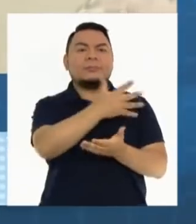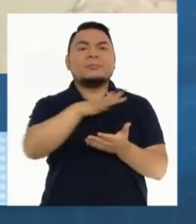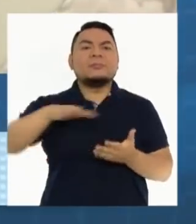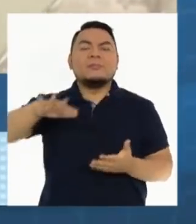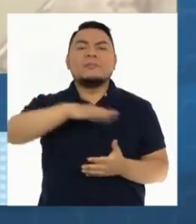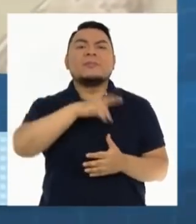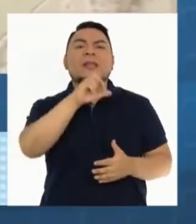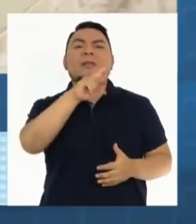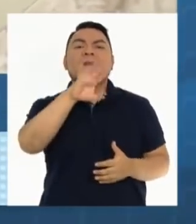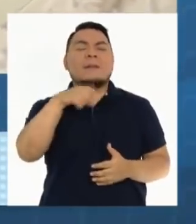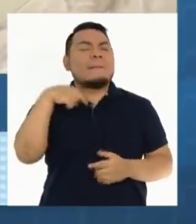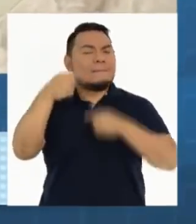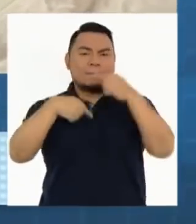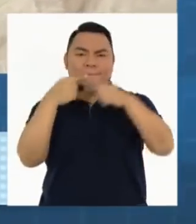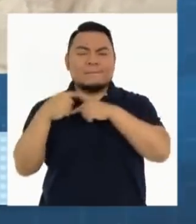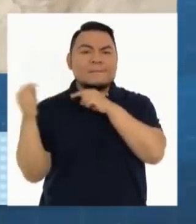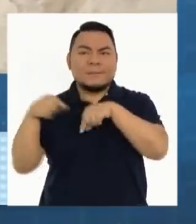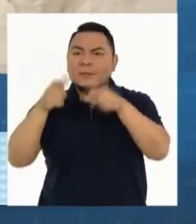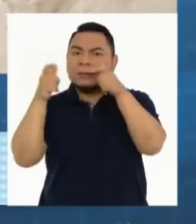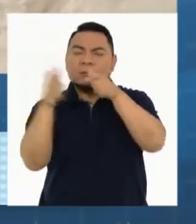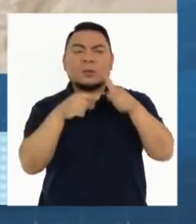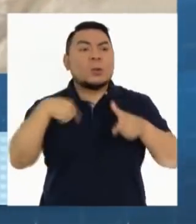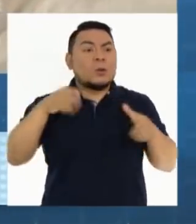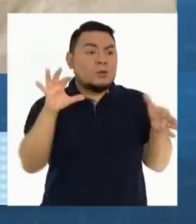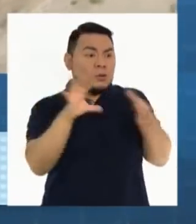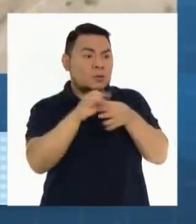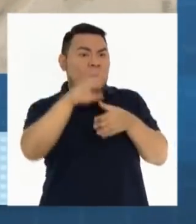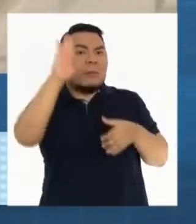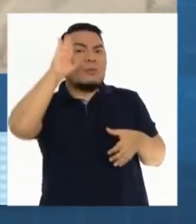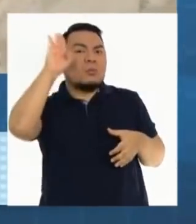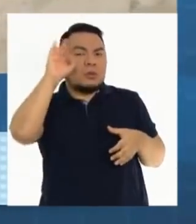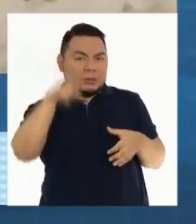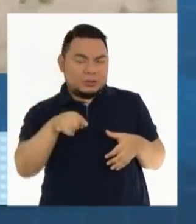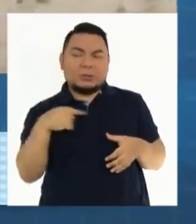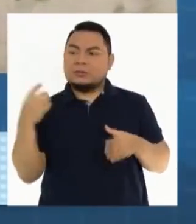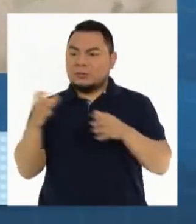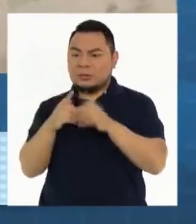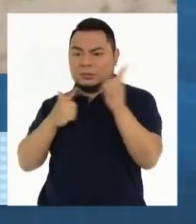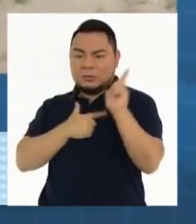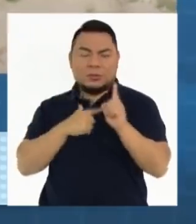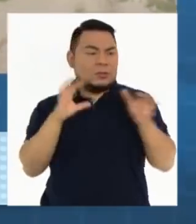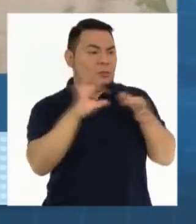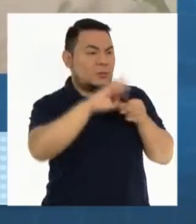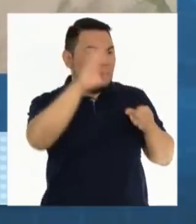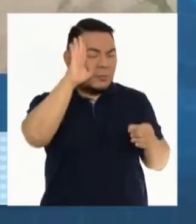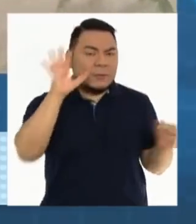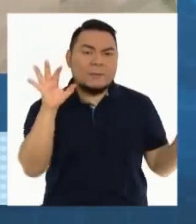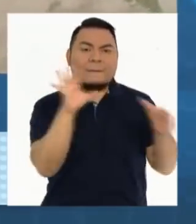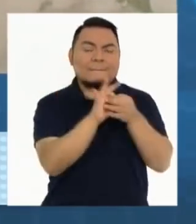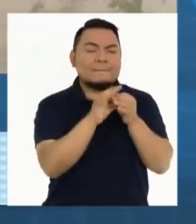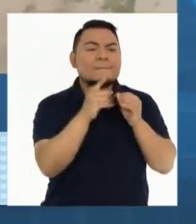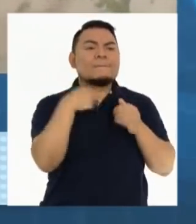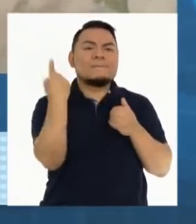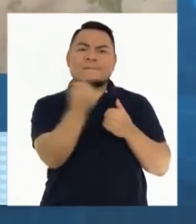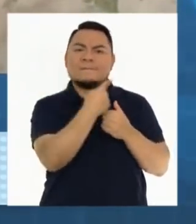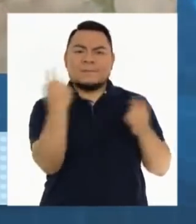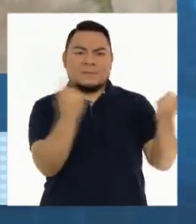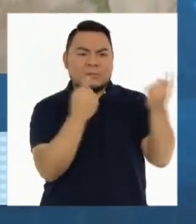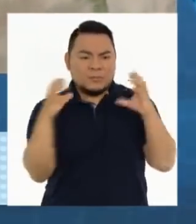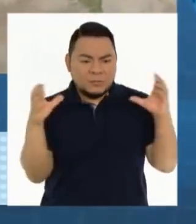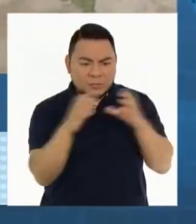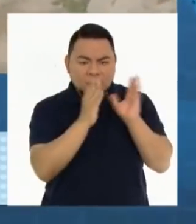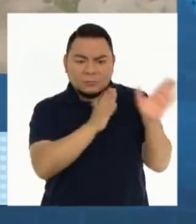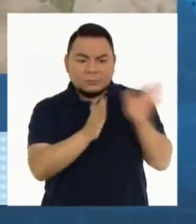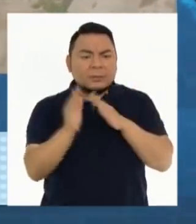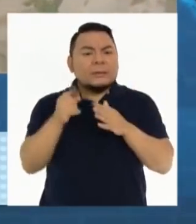días. Y venimos con la policía planeando, ahí hemos estado reunidos con su comandante general, los altos mandos de las Fuerzas Armadas, Fuerzas Policiales, justamente para